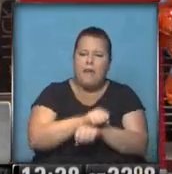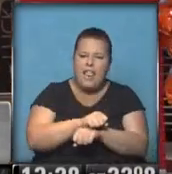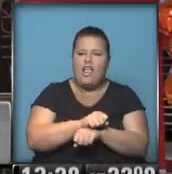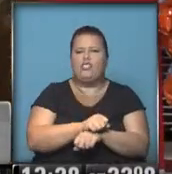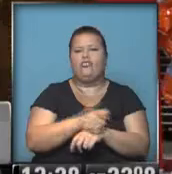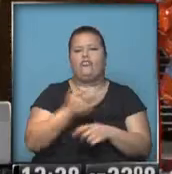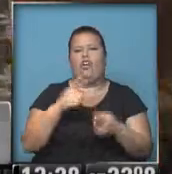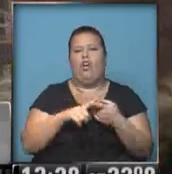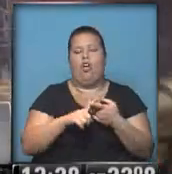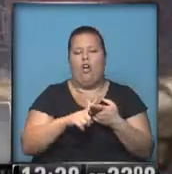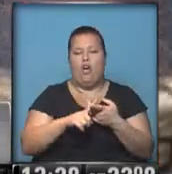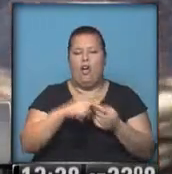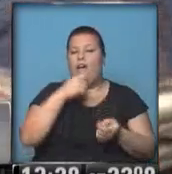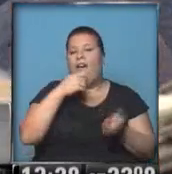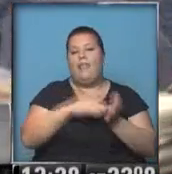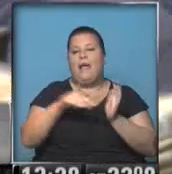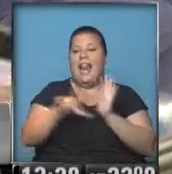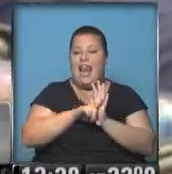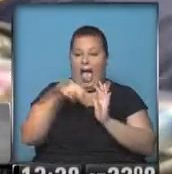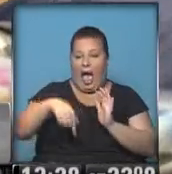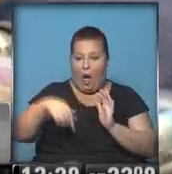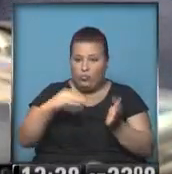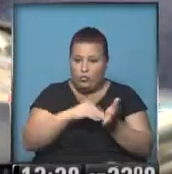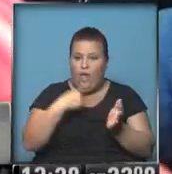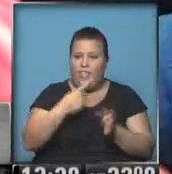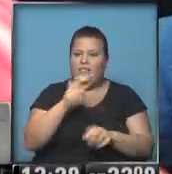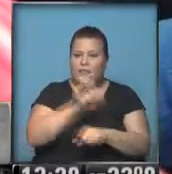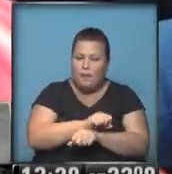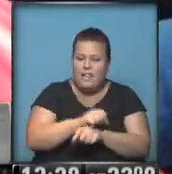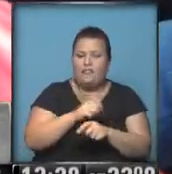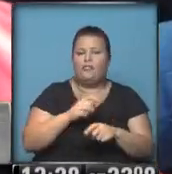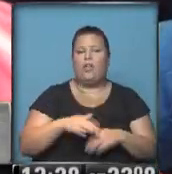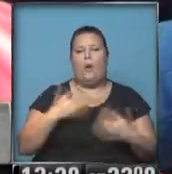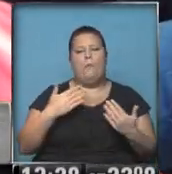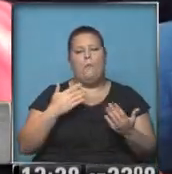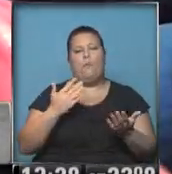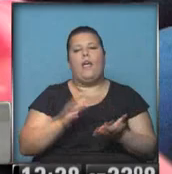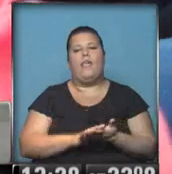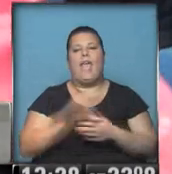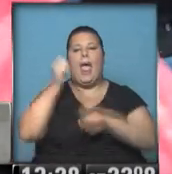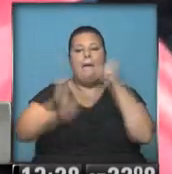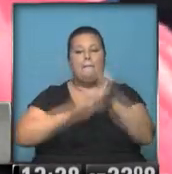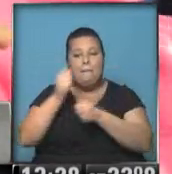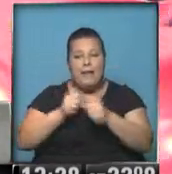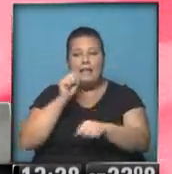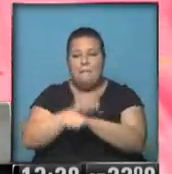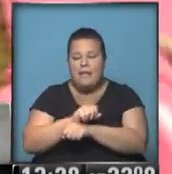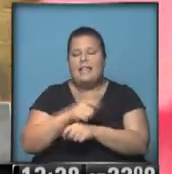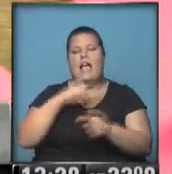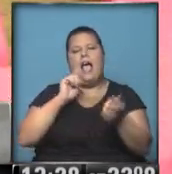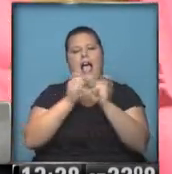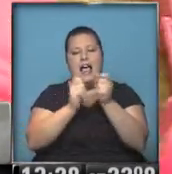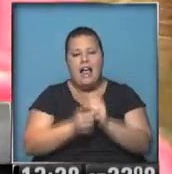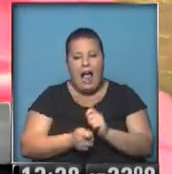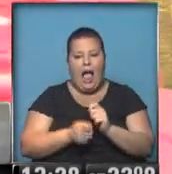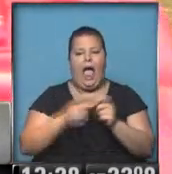prisión, que de acuerdo a lo que es la ley actualmente vigente se puede establecer para el empresario, se están